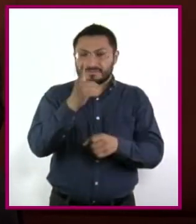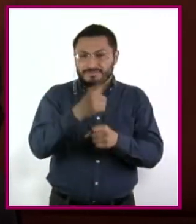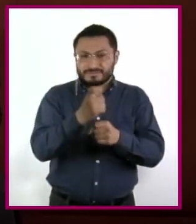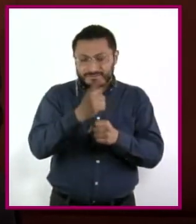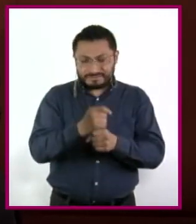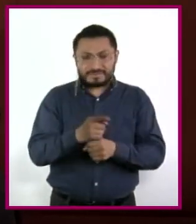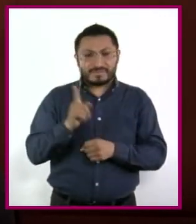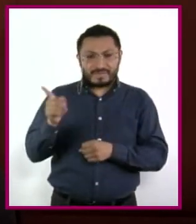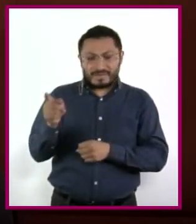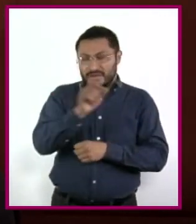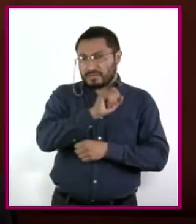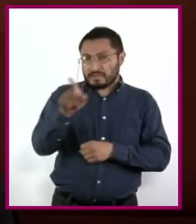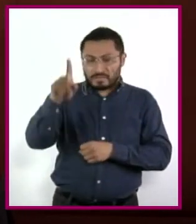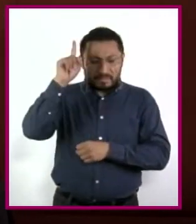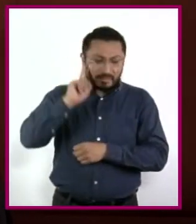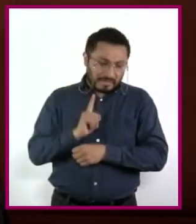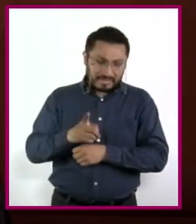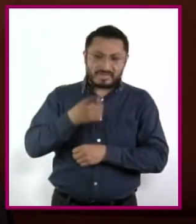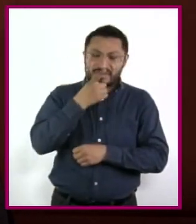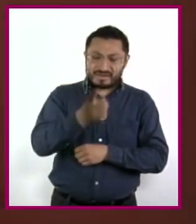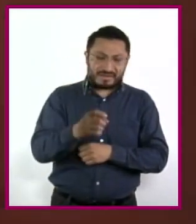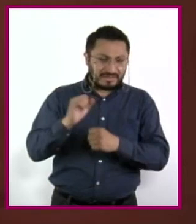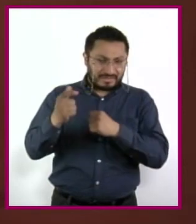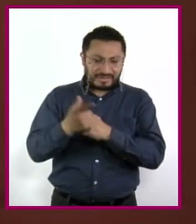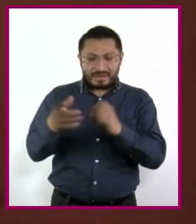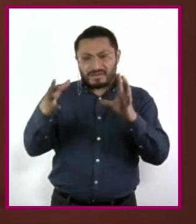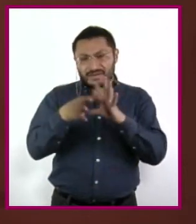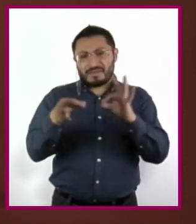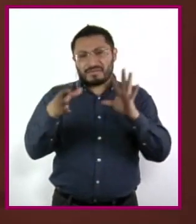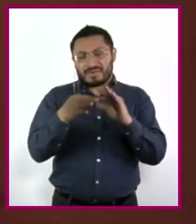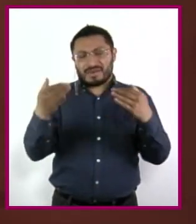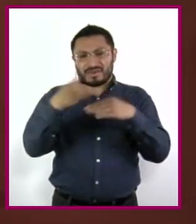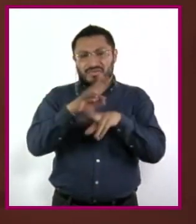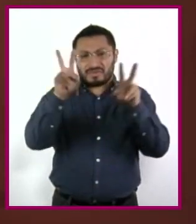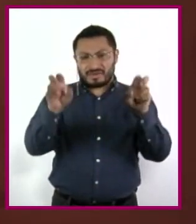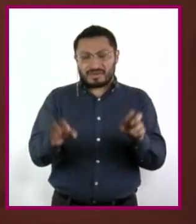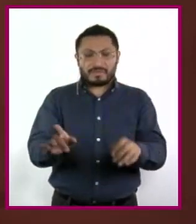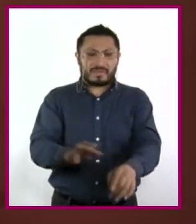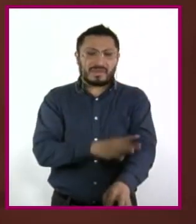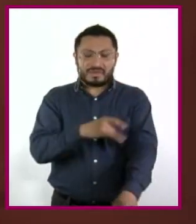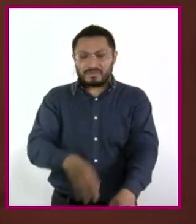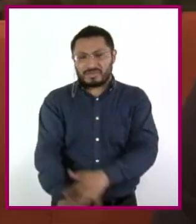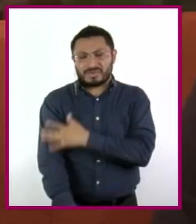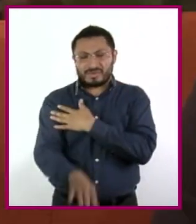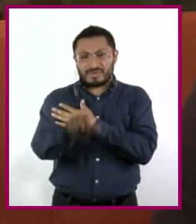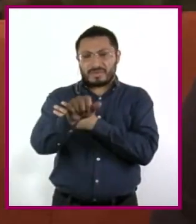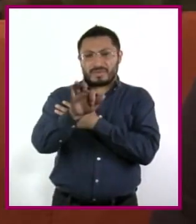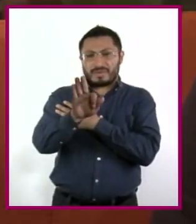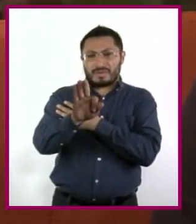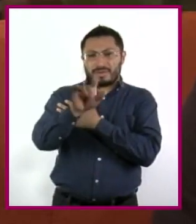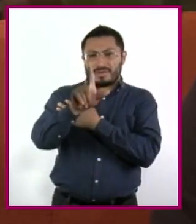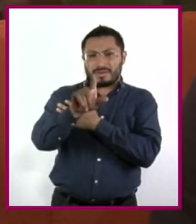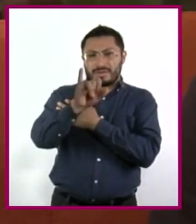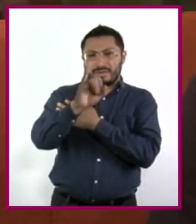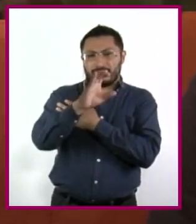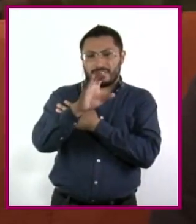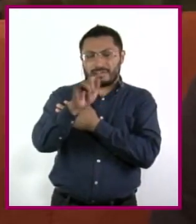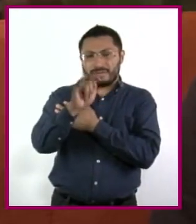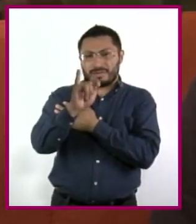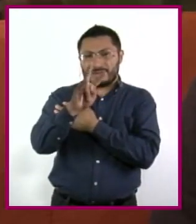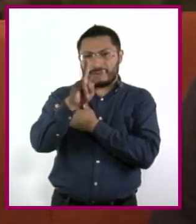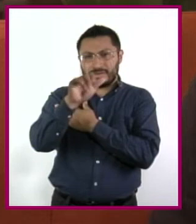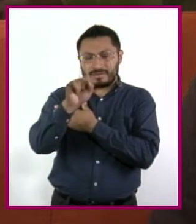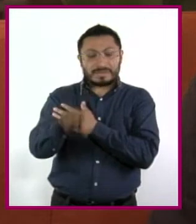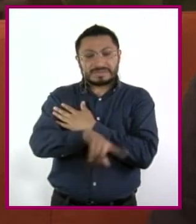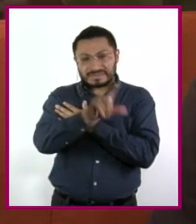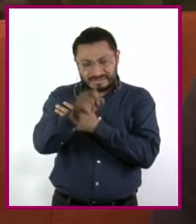nuestra experta nos dedicó unas palabras para entender más de la utilidad de las emociones aflictivas. Luego, como ya es costumbre, les